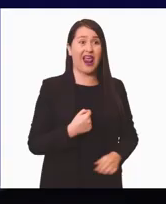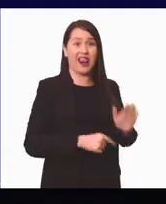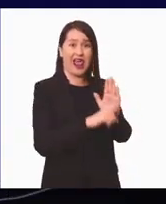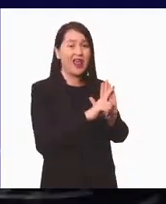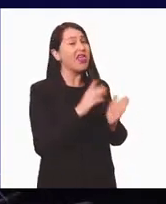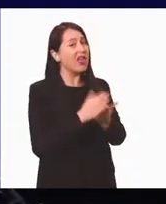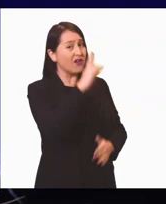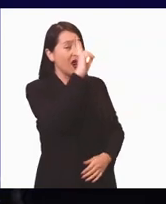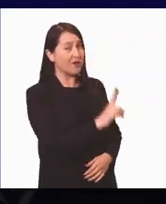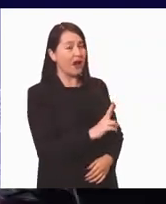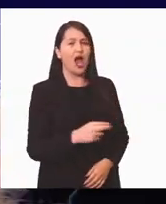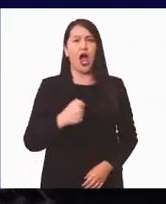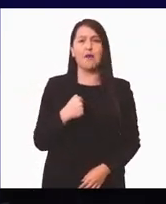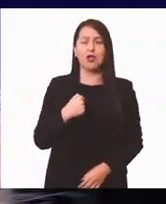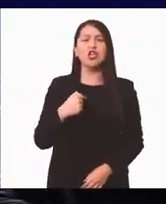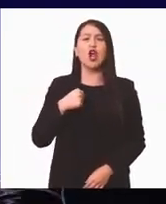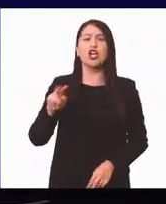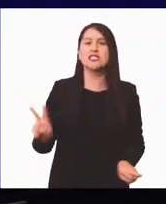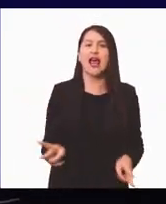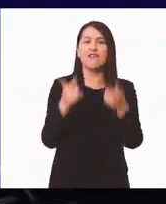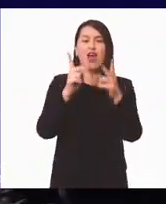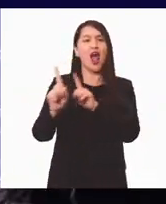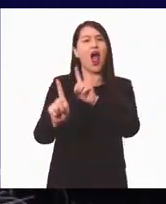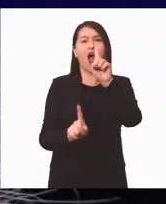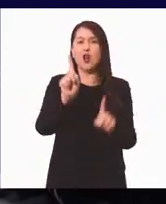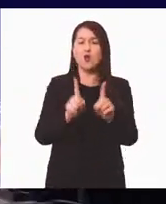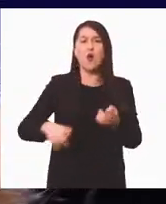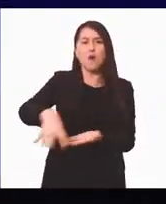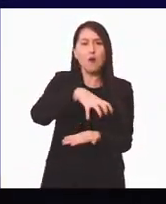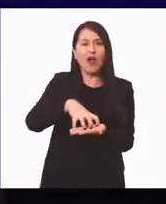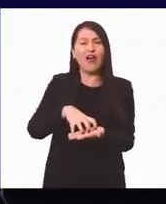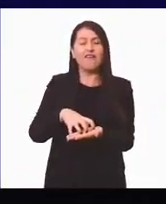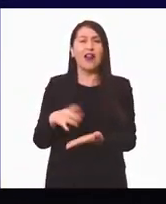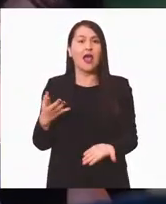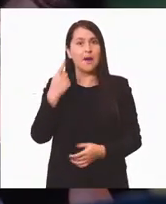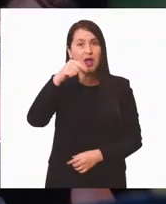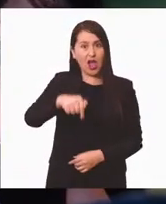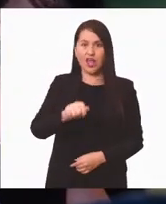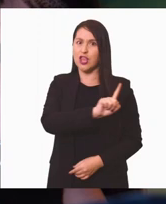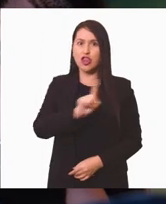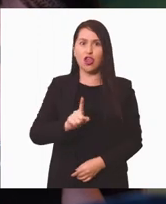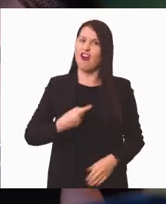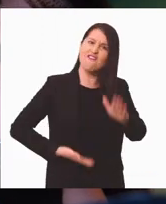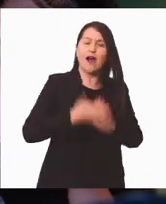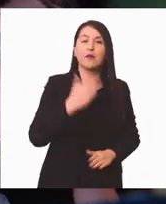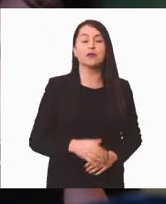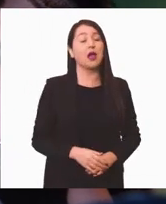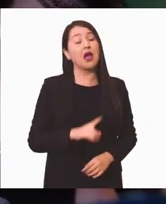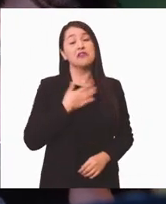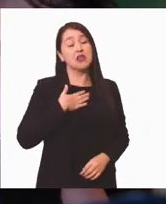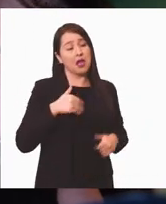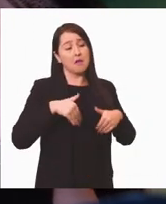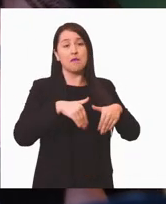A mí tampoco. A menos que sea para salvar alguna aldea o pueblo en dificultades. ¡Pero este no es el caso! ¡Vámonos! Si quieren,